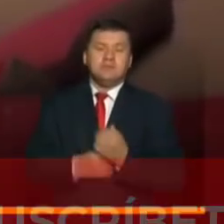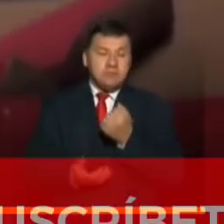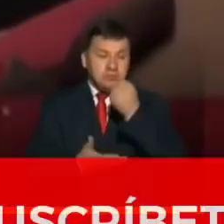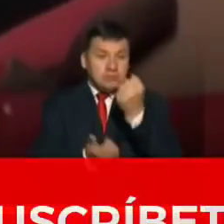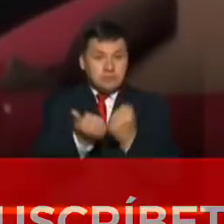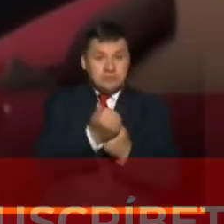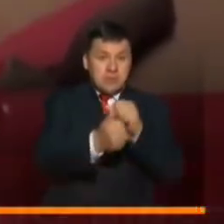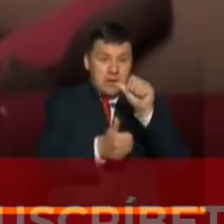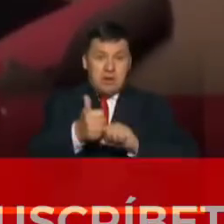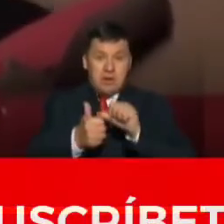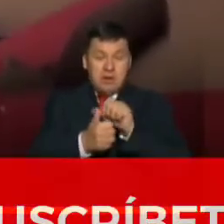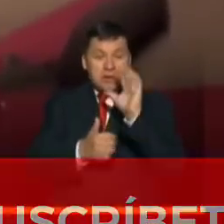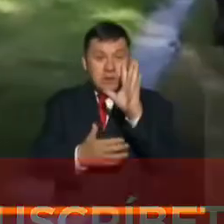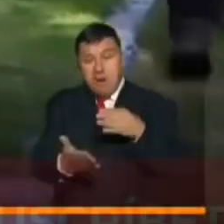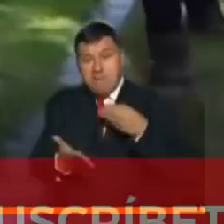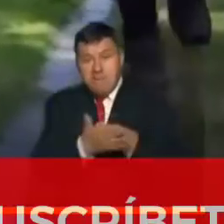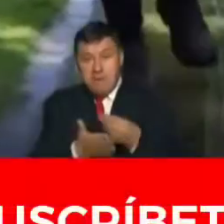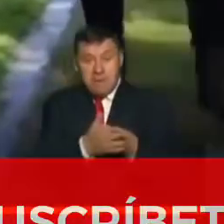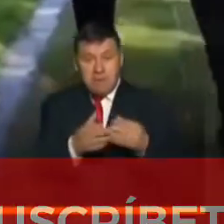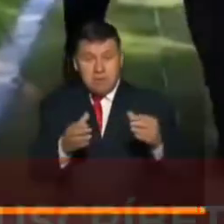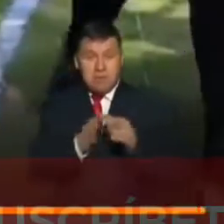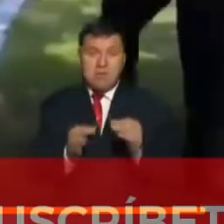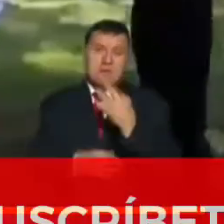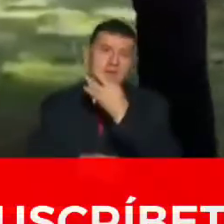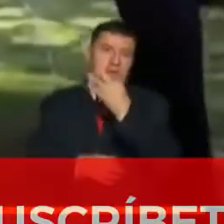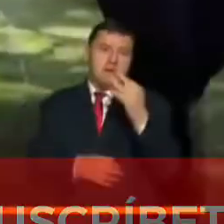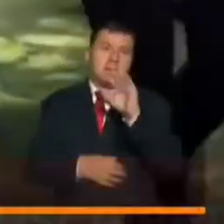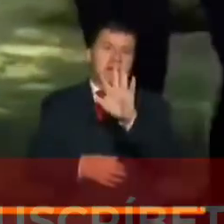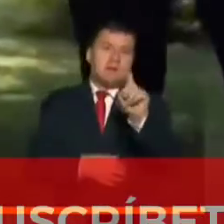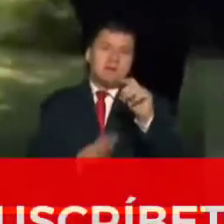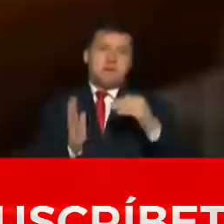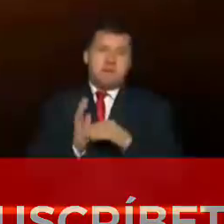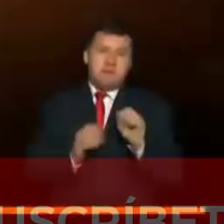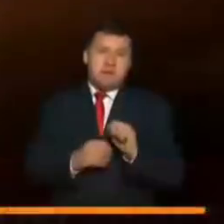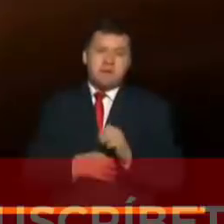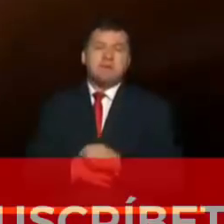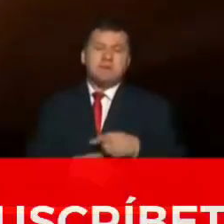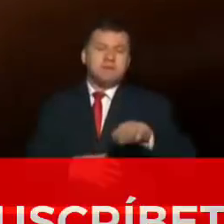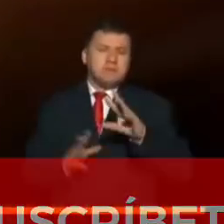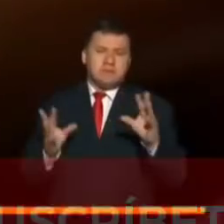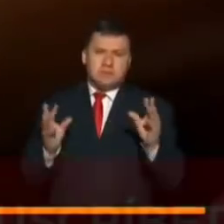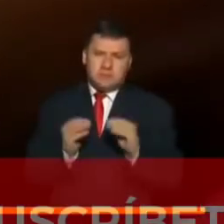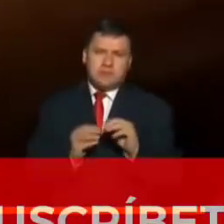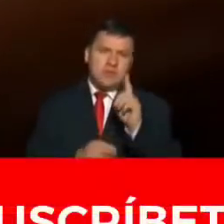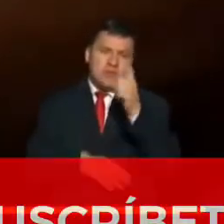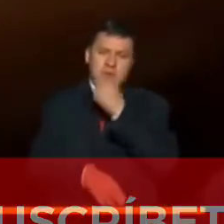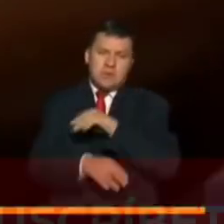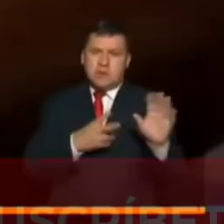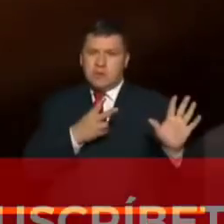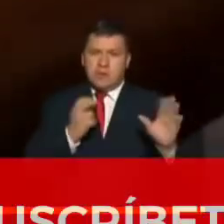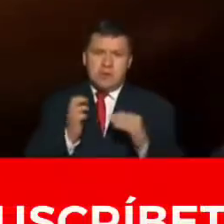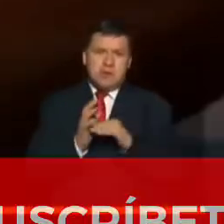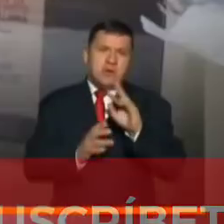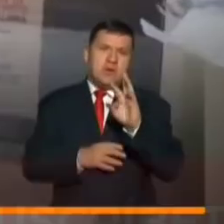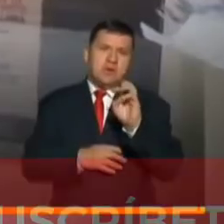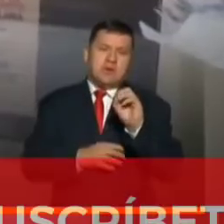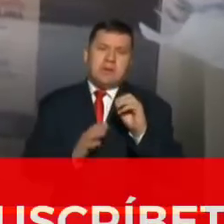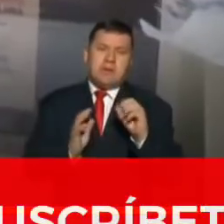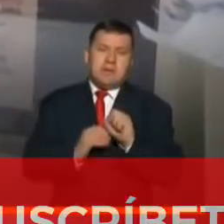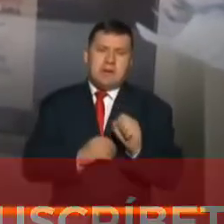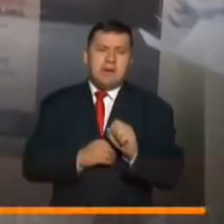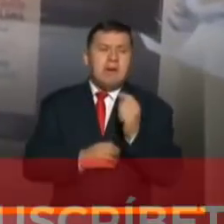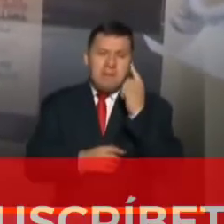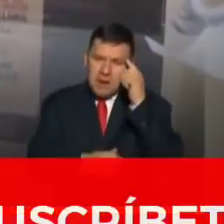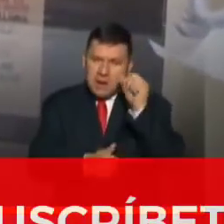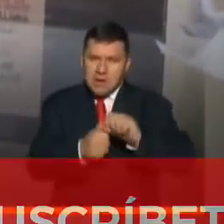cada uno de los 5 pagos extraordinarios fue de 356 mil pesos, un total de 1.780.000 pesos para